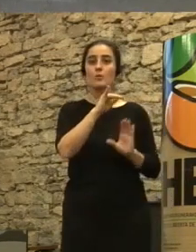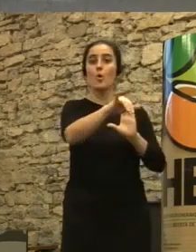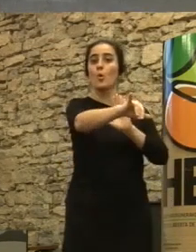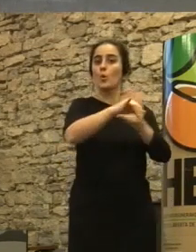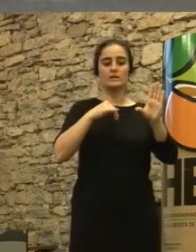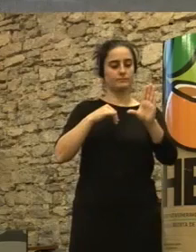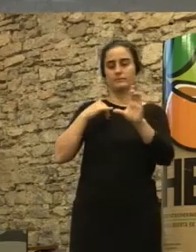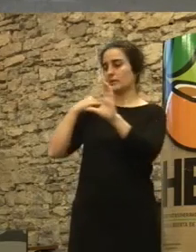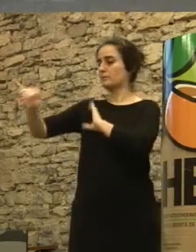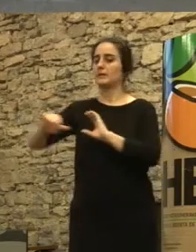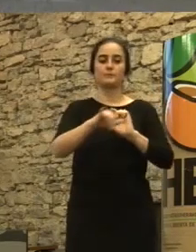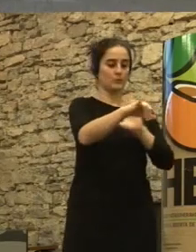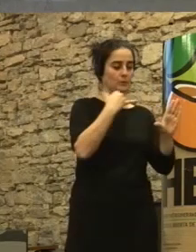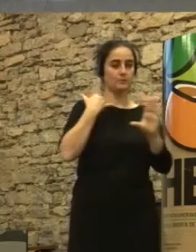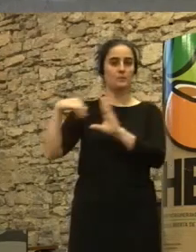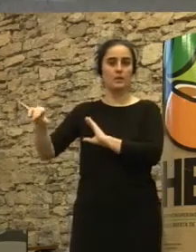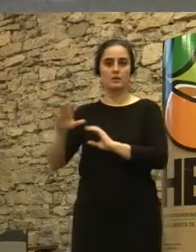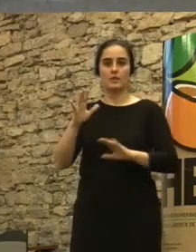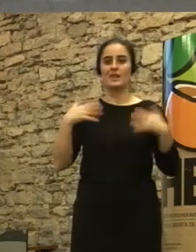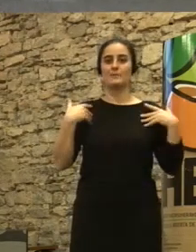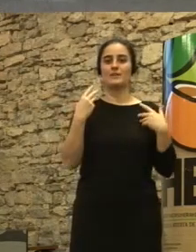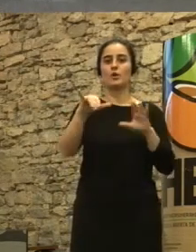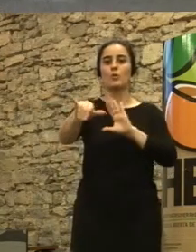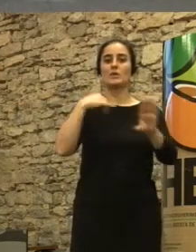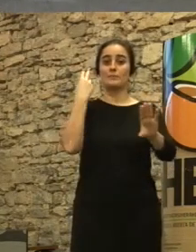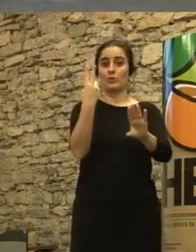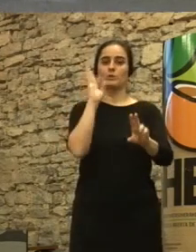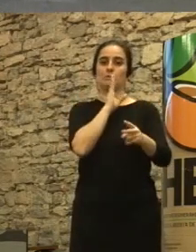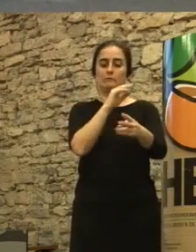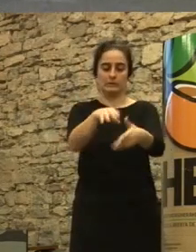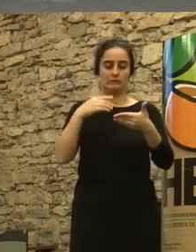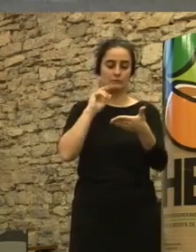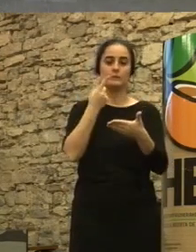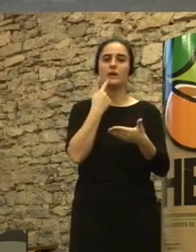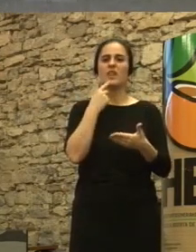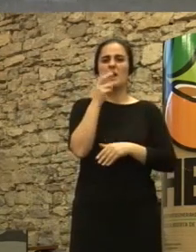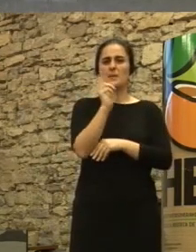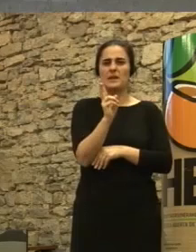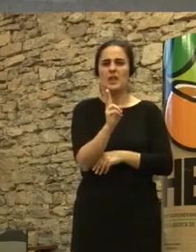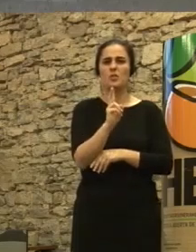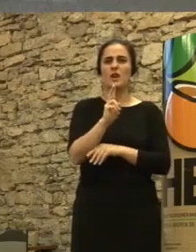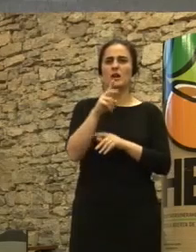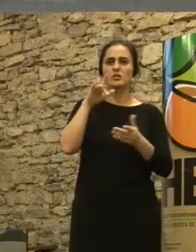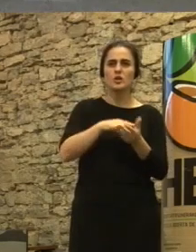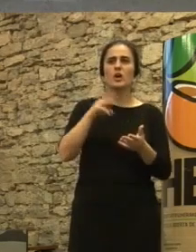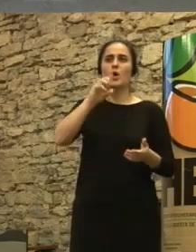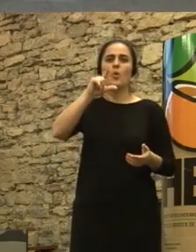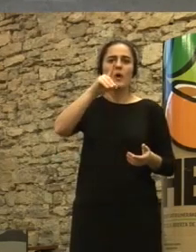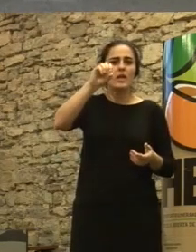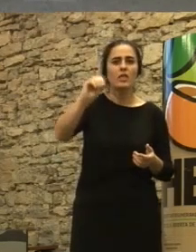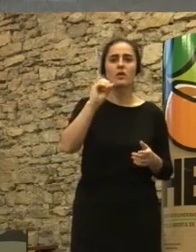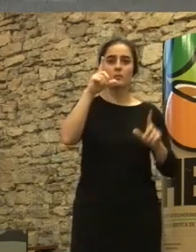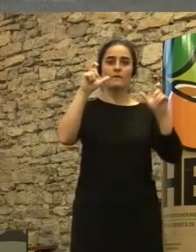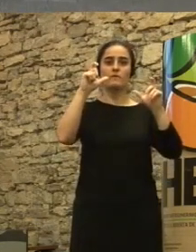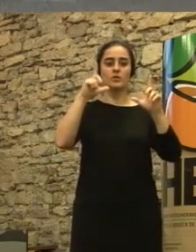todo. Entonces, de repente te llegan dos WhatsApp de mi madre. En el primero pone: en Venezuela, la Corte Constituyente, Guaidó, no sé qué, una